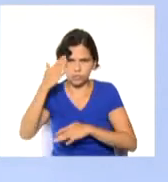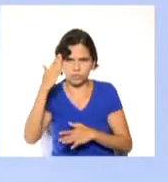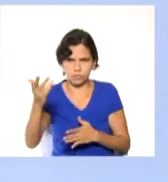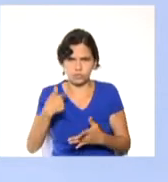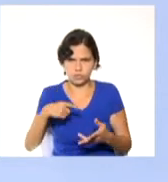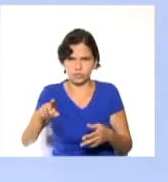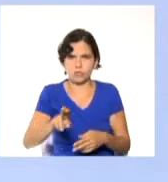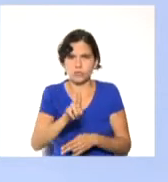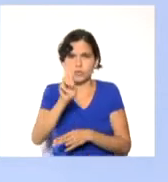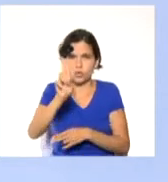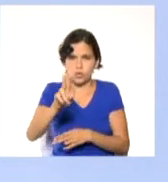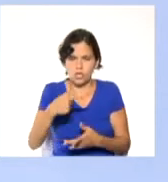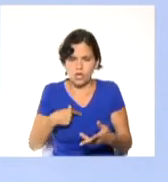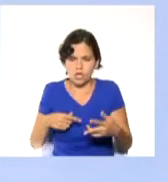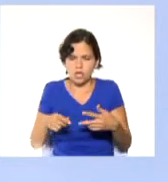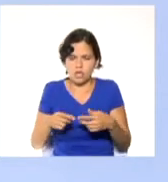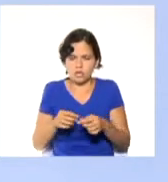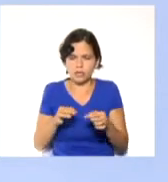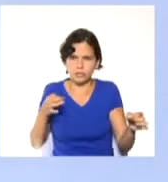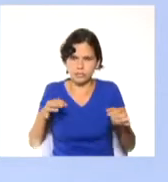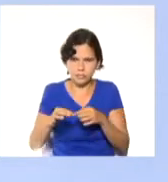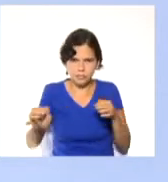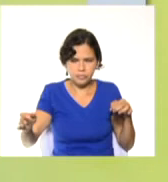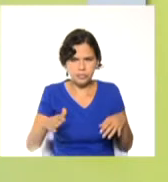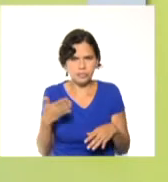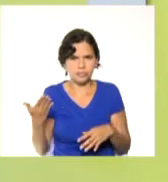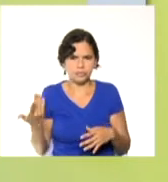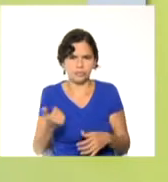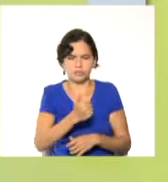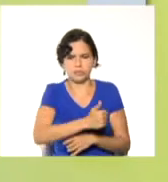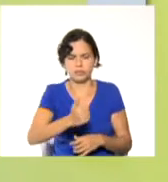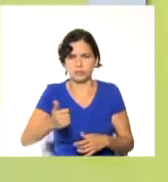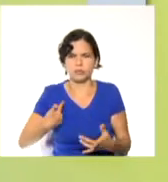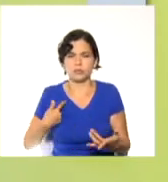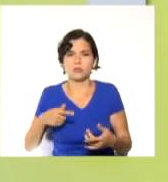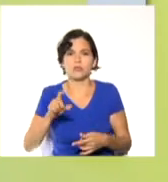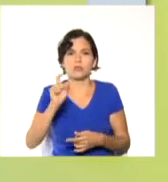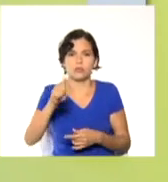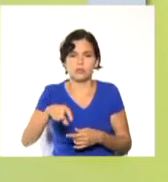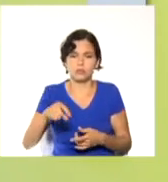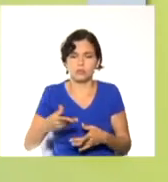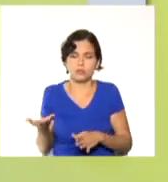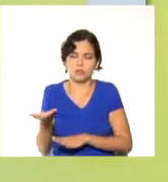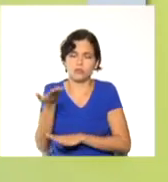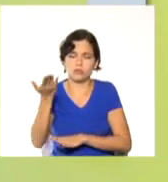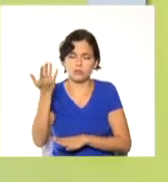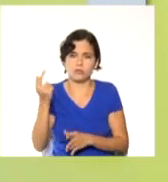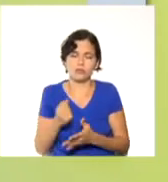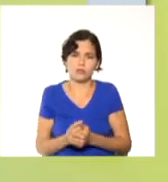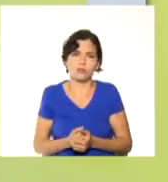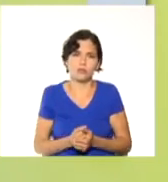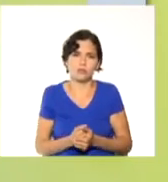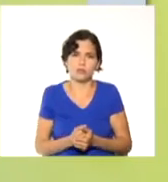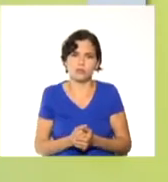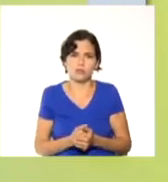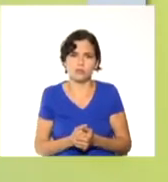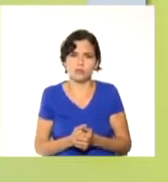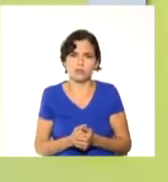son unidades de medida y cuáles son las unidades de medida que se corresponden a cada uno, será particularmente importante, significativo y